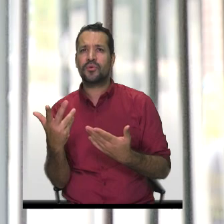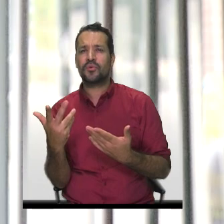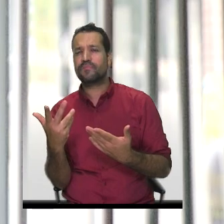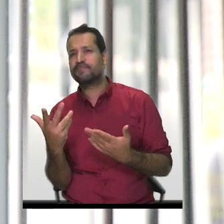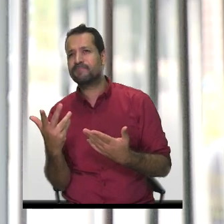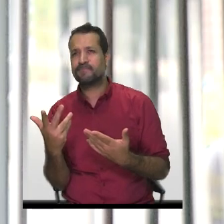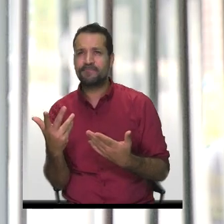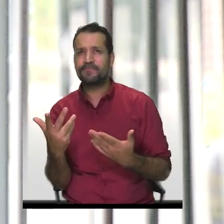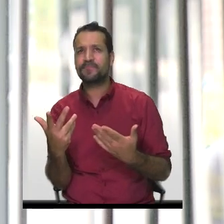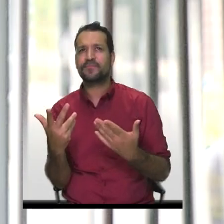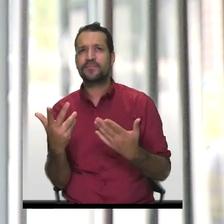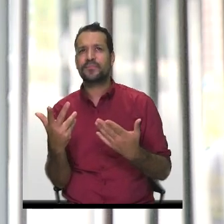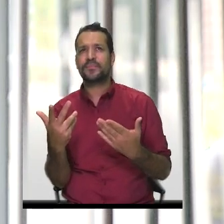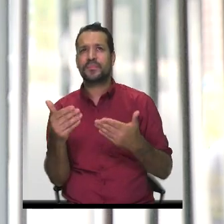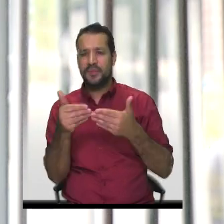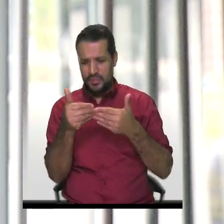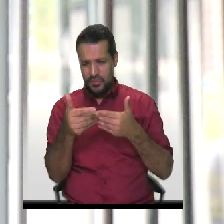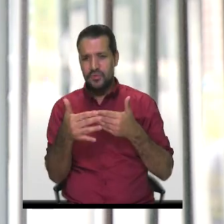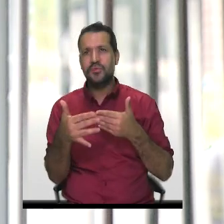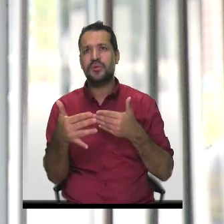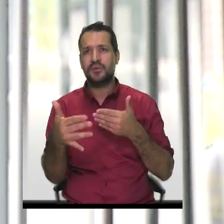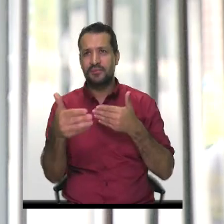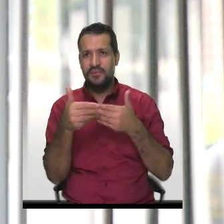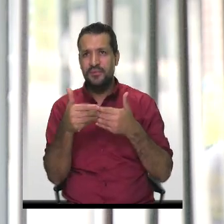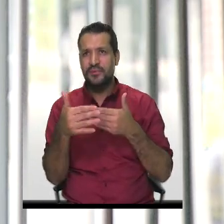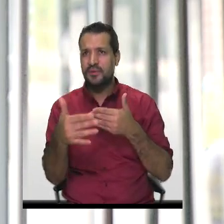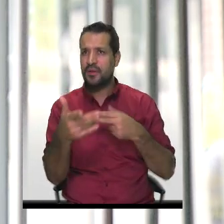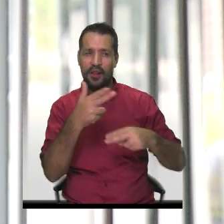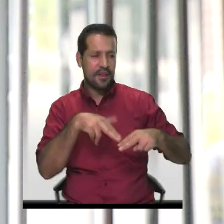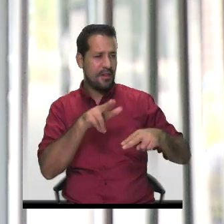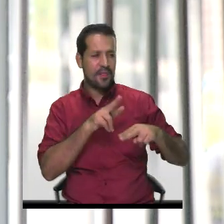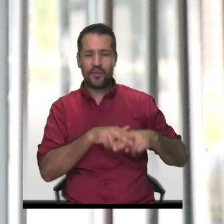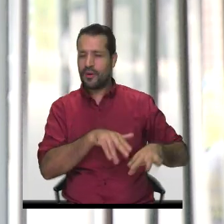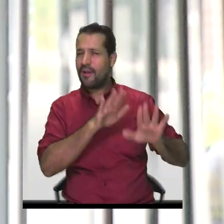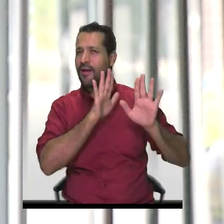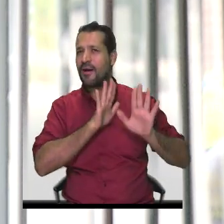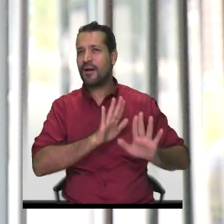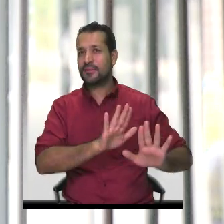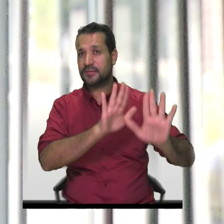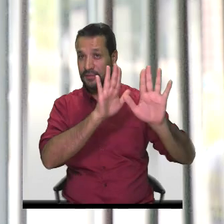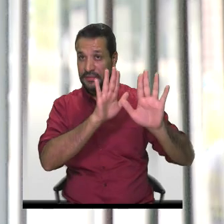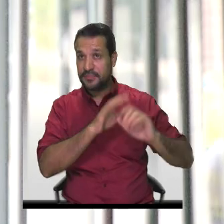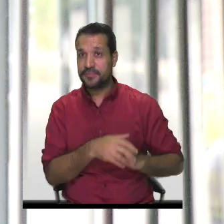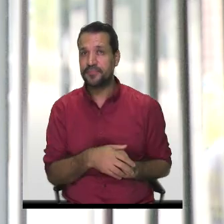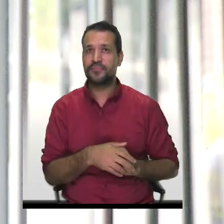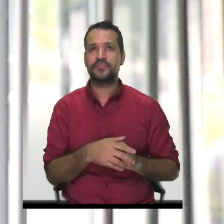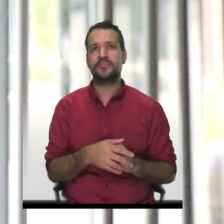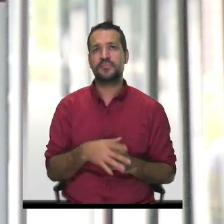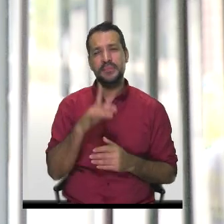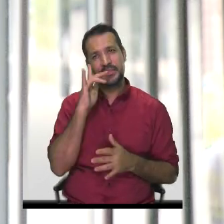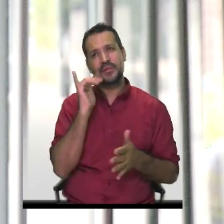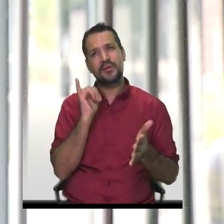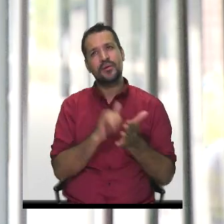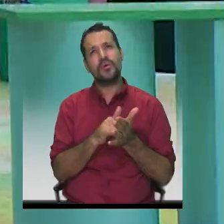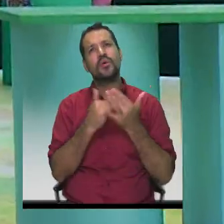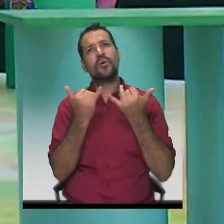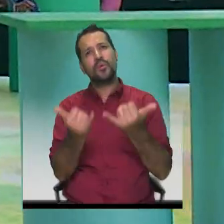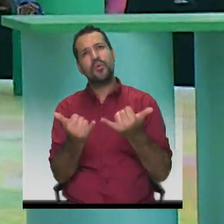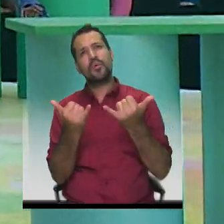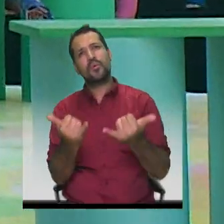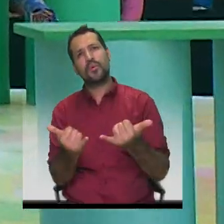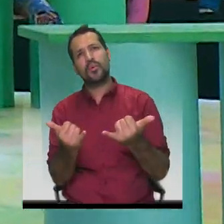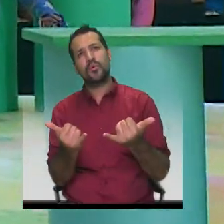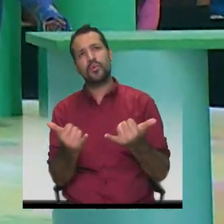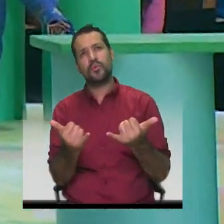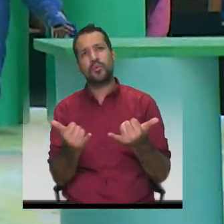una sostenibilidad, pues en un sentido natural. Entonces, yo creo que hoy precisamente la vuelta